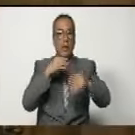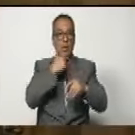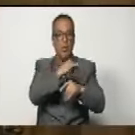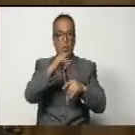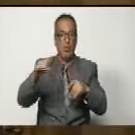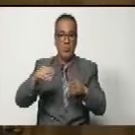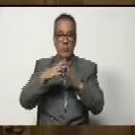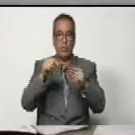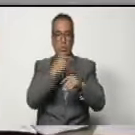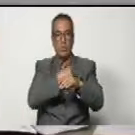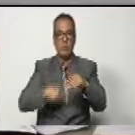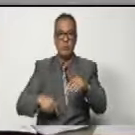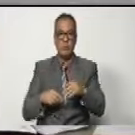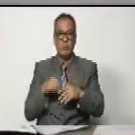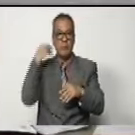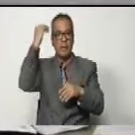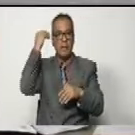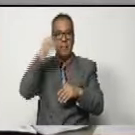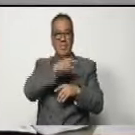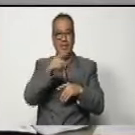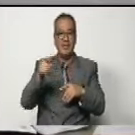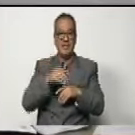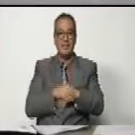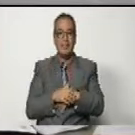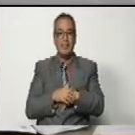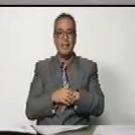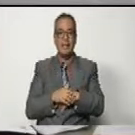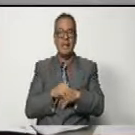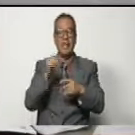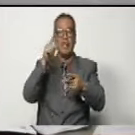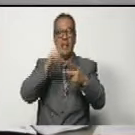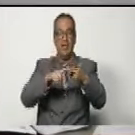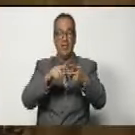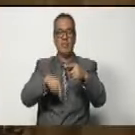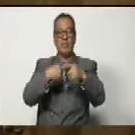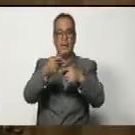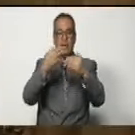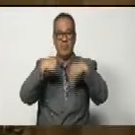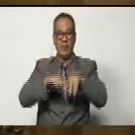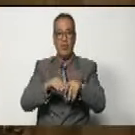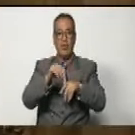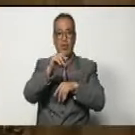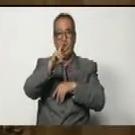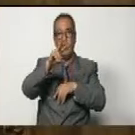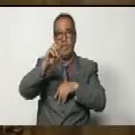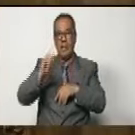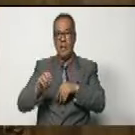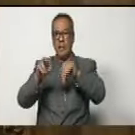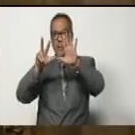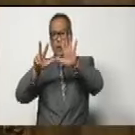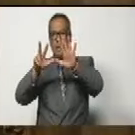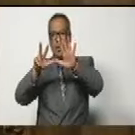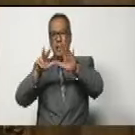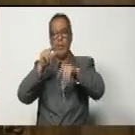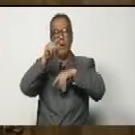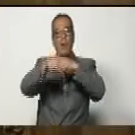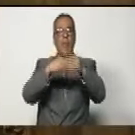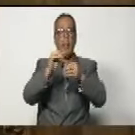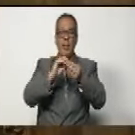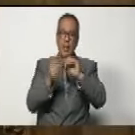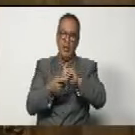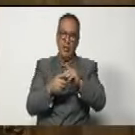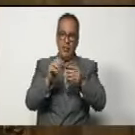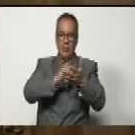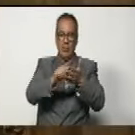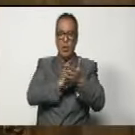deber de proveer información, es todo. En consideración, aprobado. Siguiente. 118º, se sugiere aprobar sin modificación